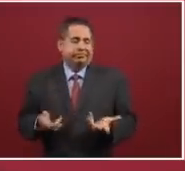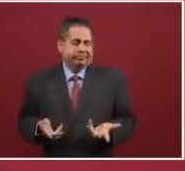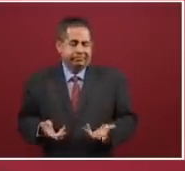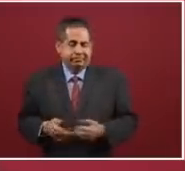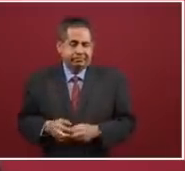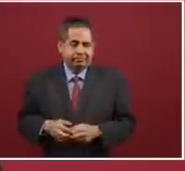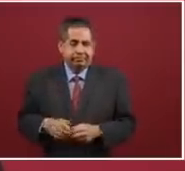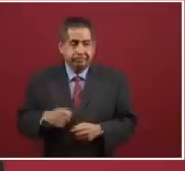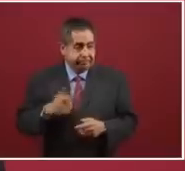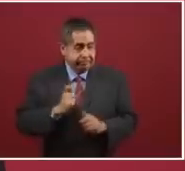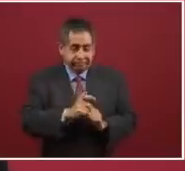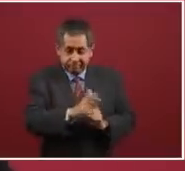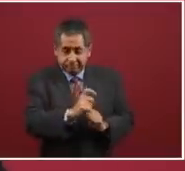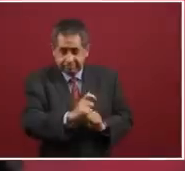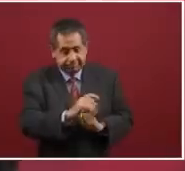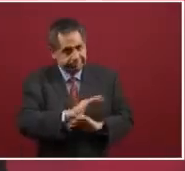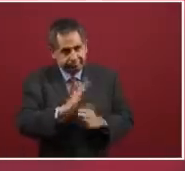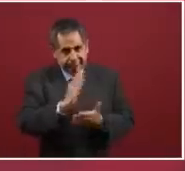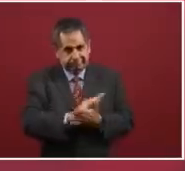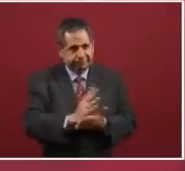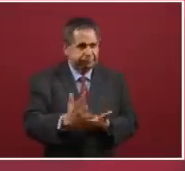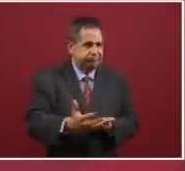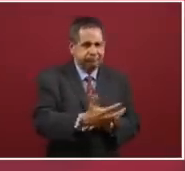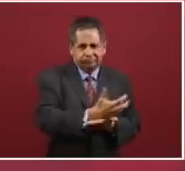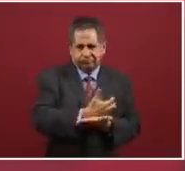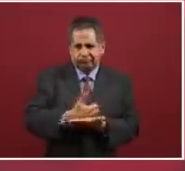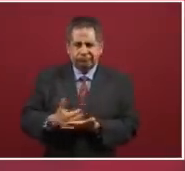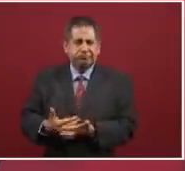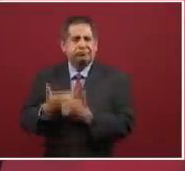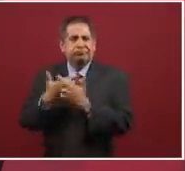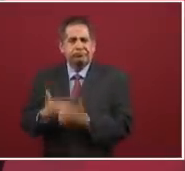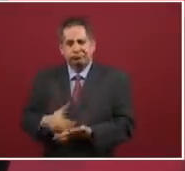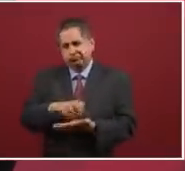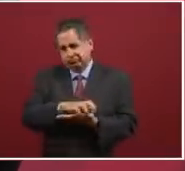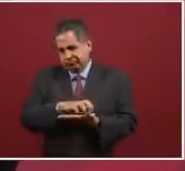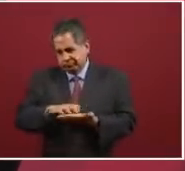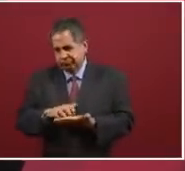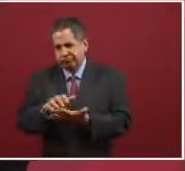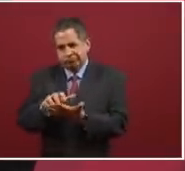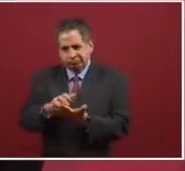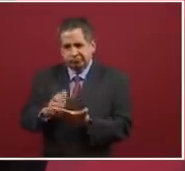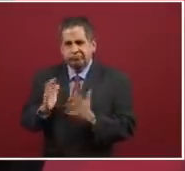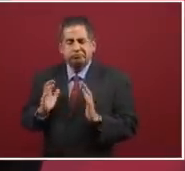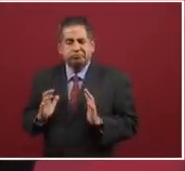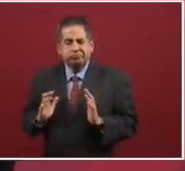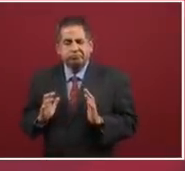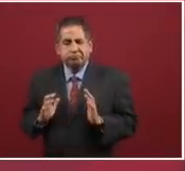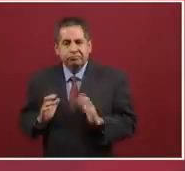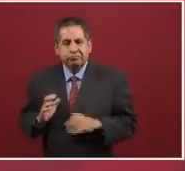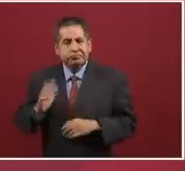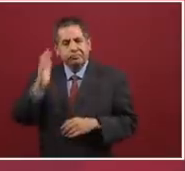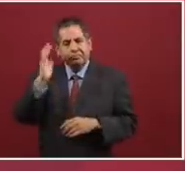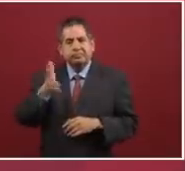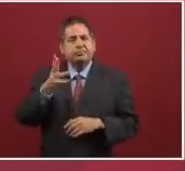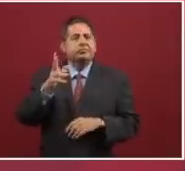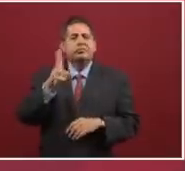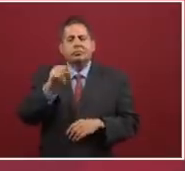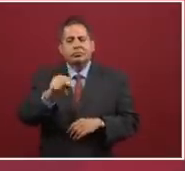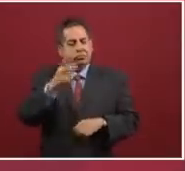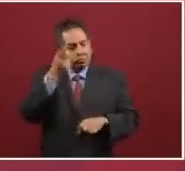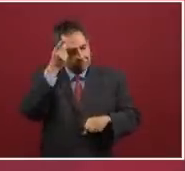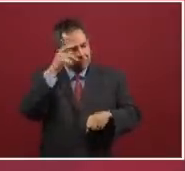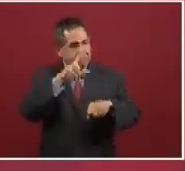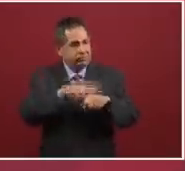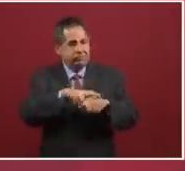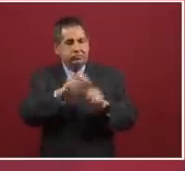Los ahorros de que ya no hay las direcciones generales